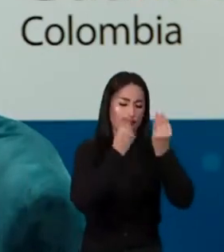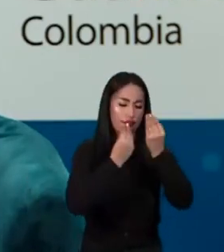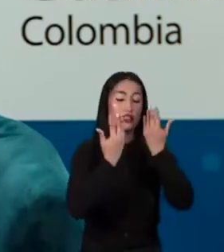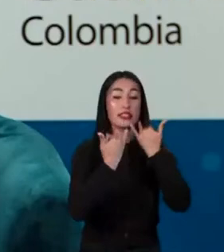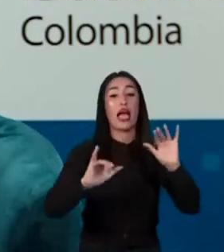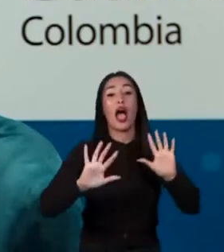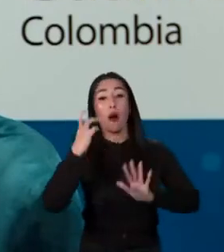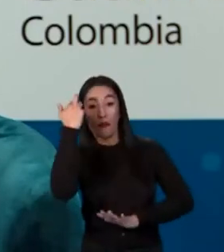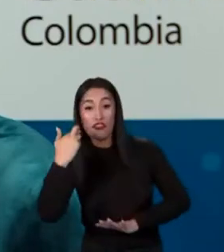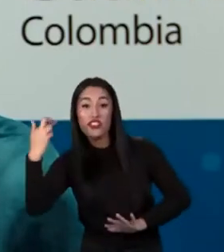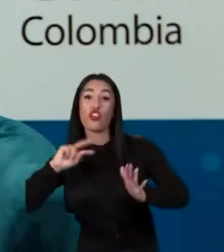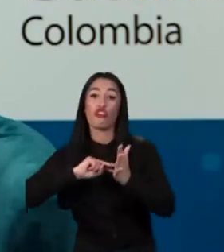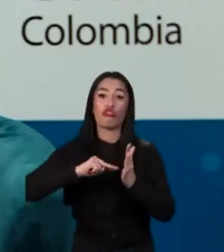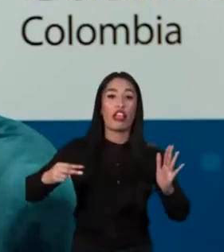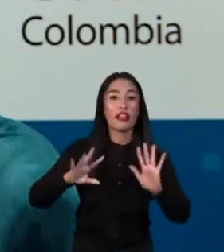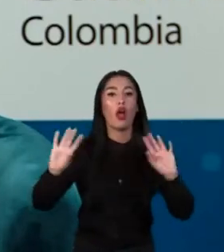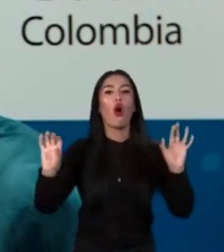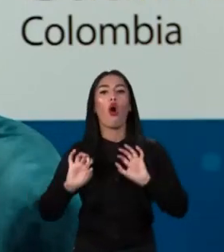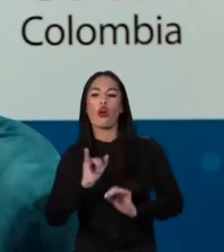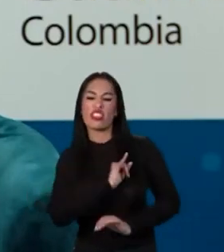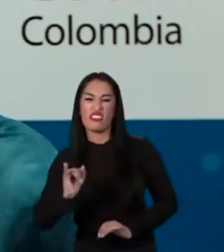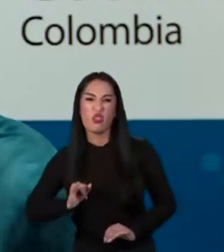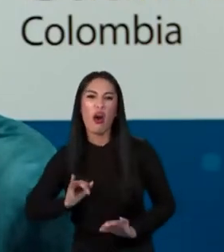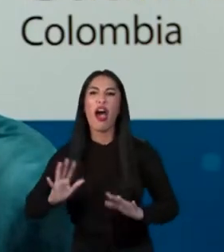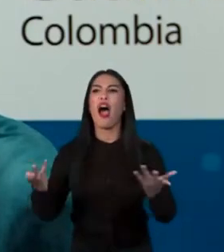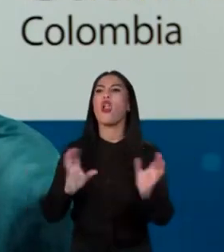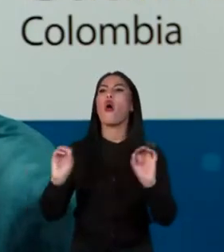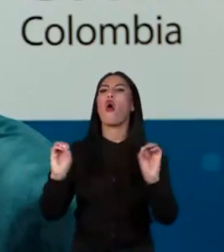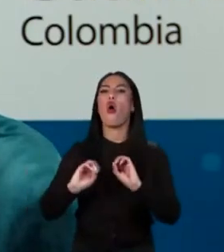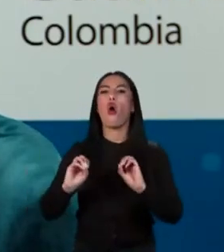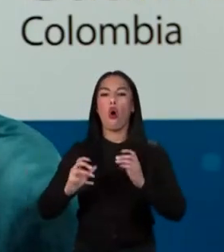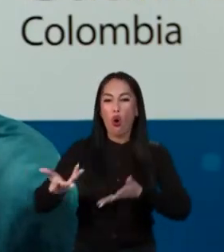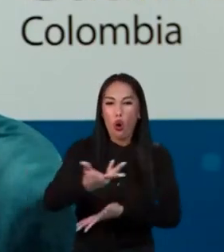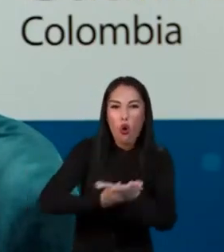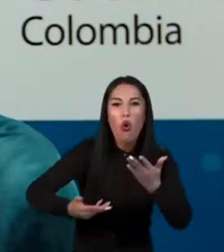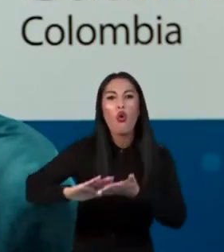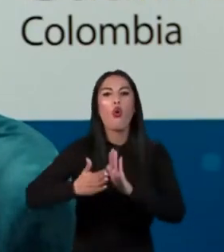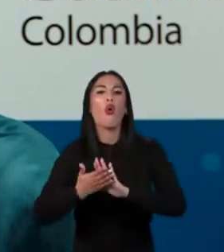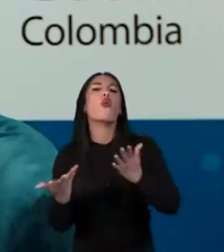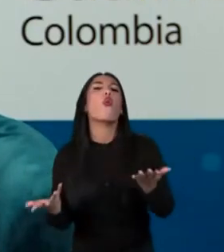individuo y cultivamos el individualismo o como cultivamos